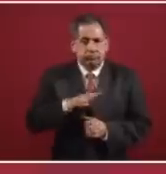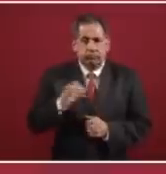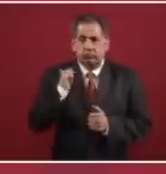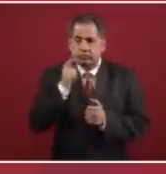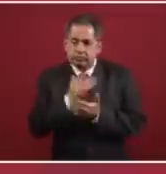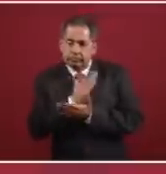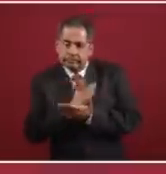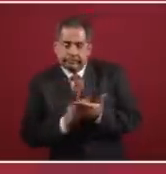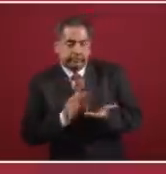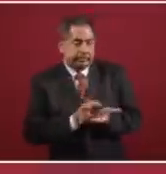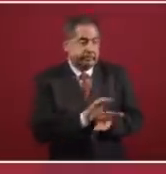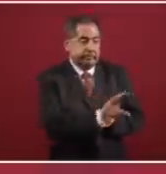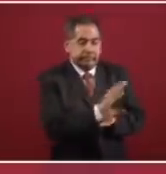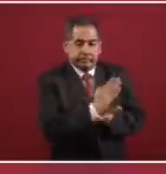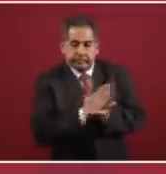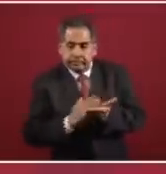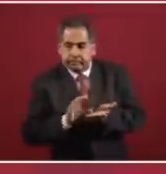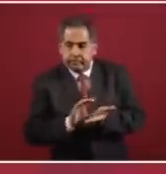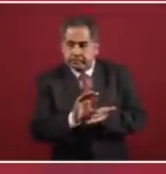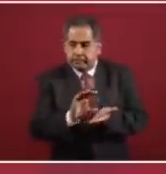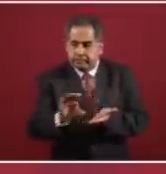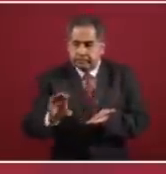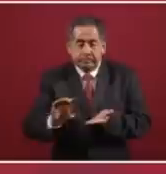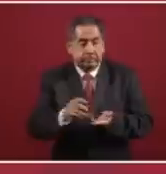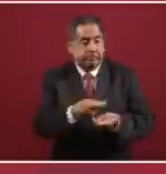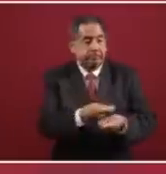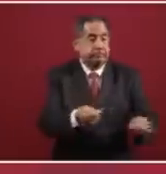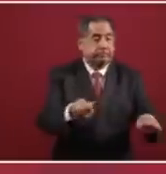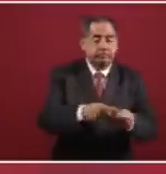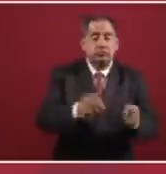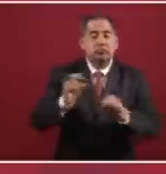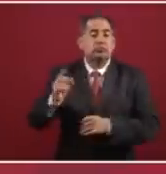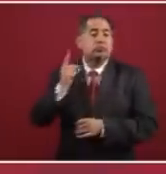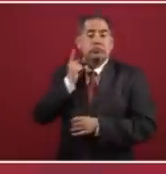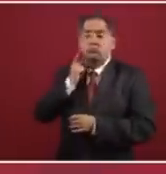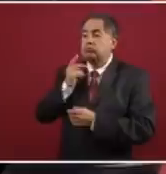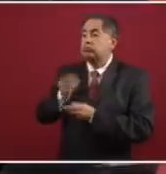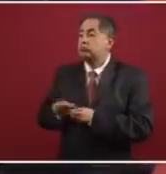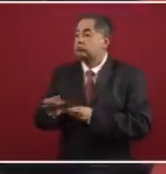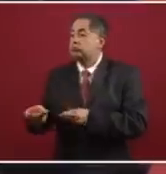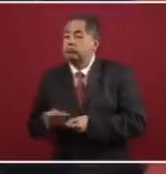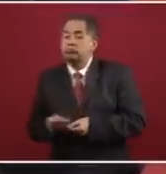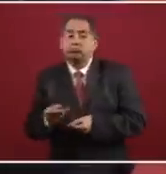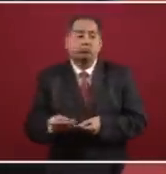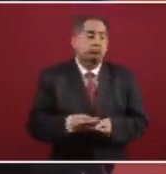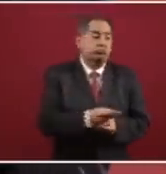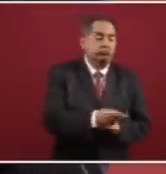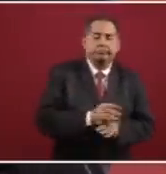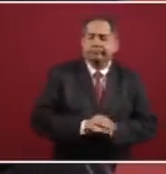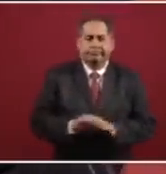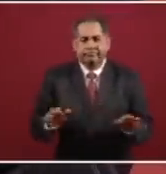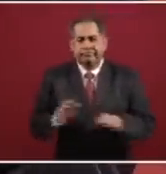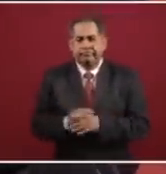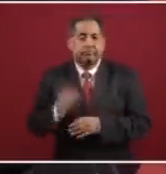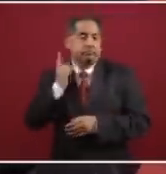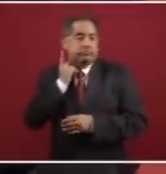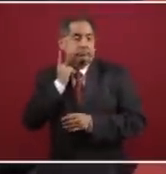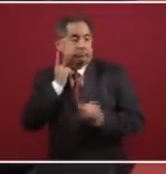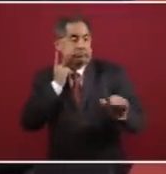partidas de moche que repartan diputados a gobiernos